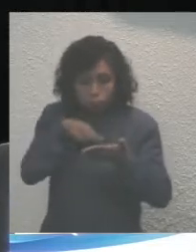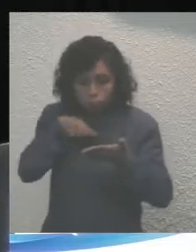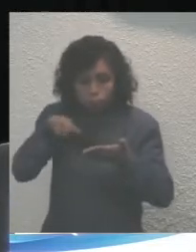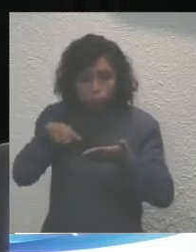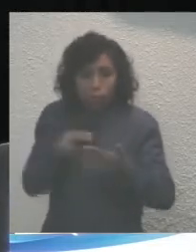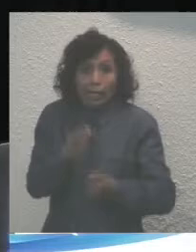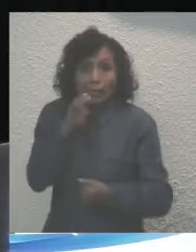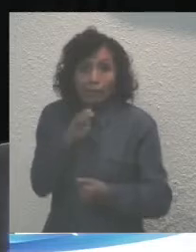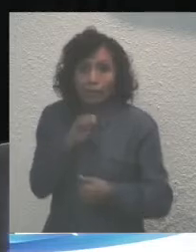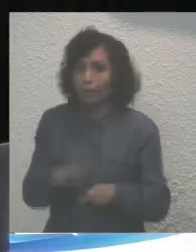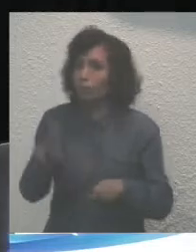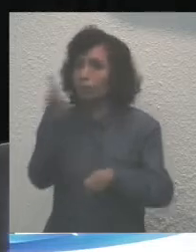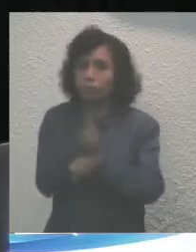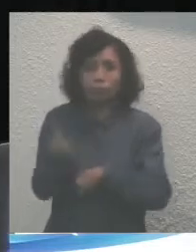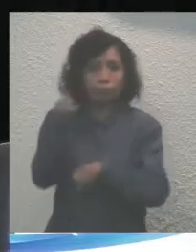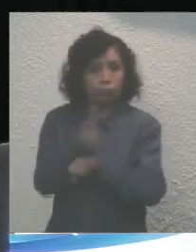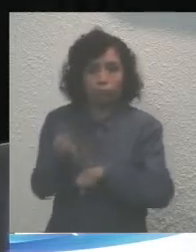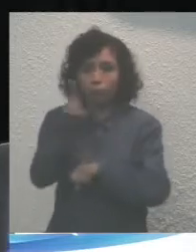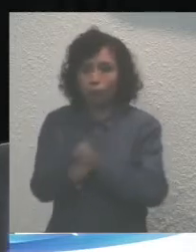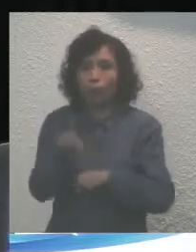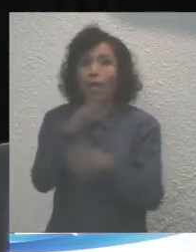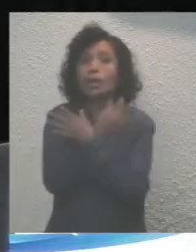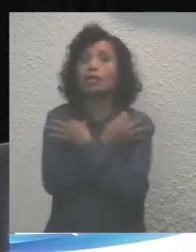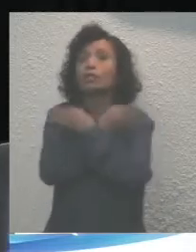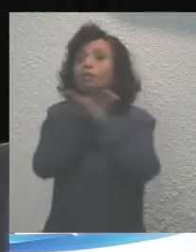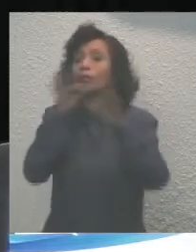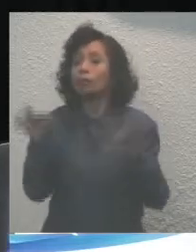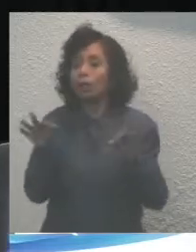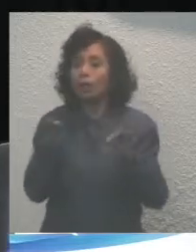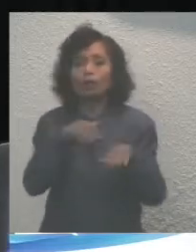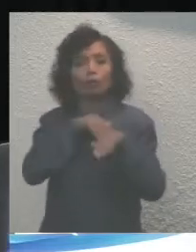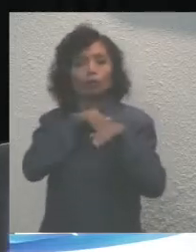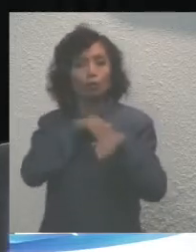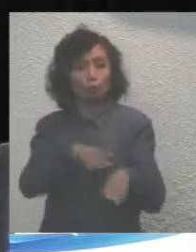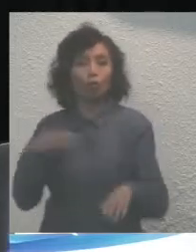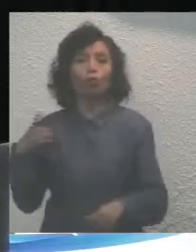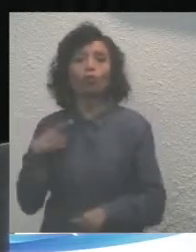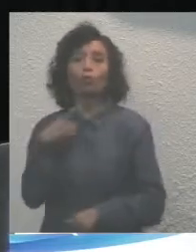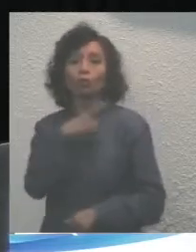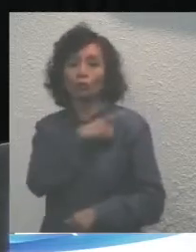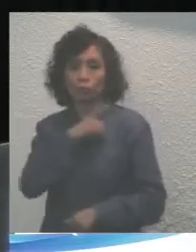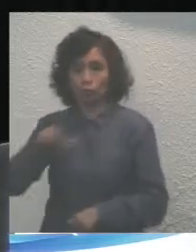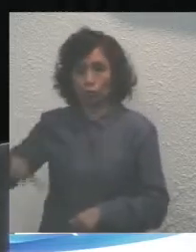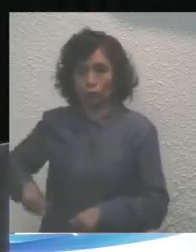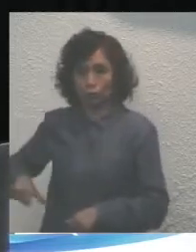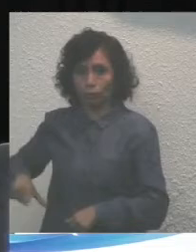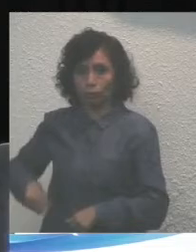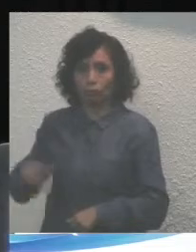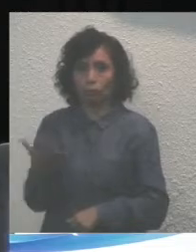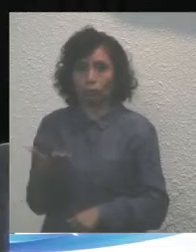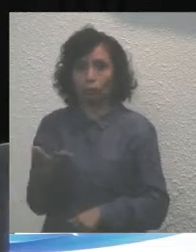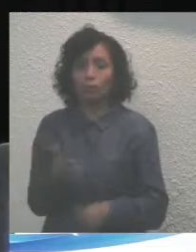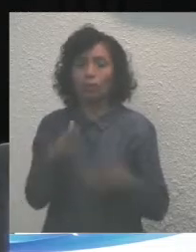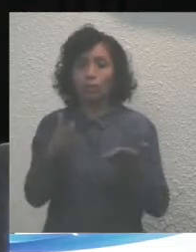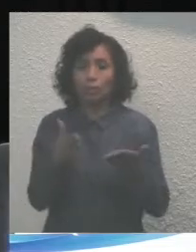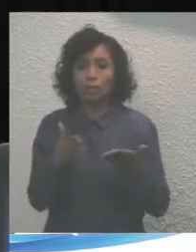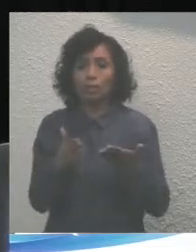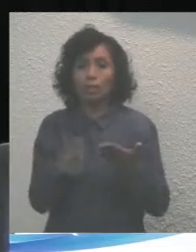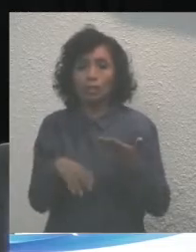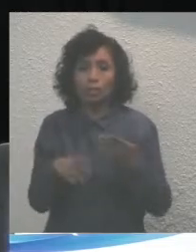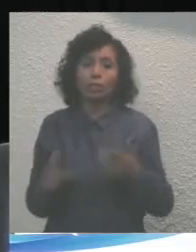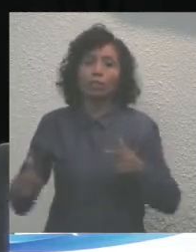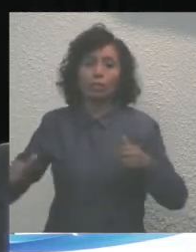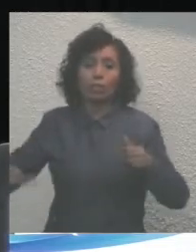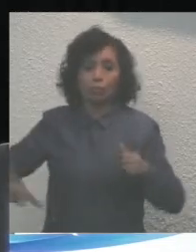la constante. El informar es una obligación de los gobernantes y la revisión de las acciones de